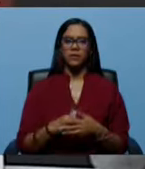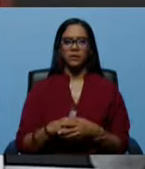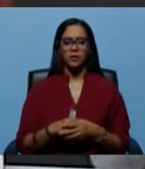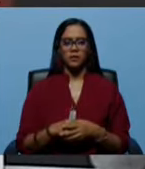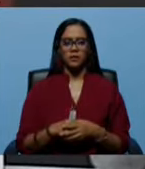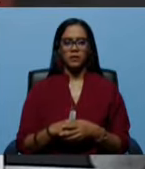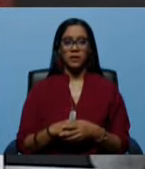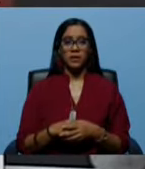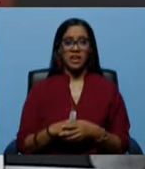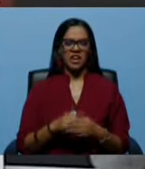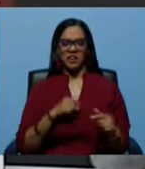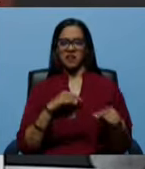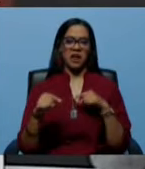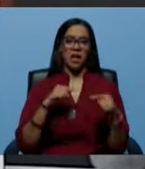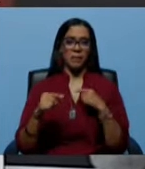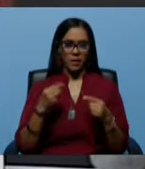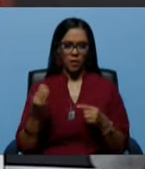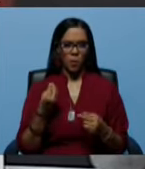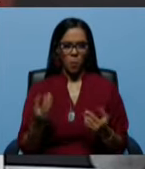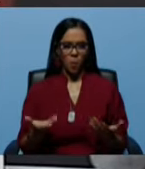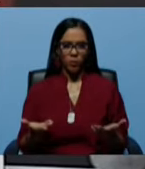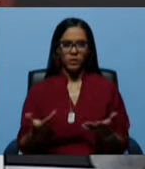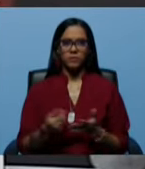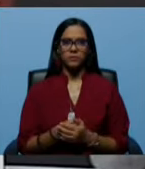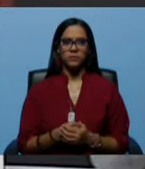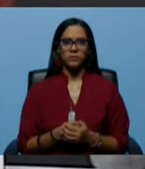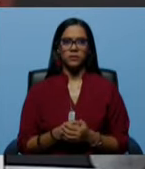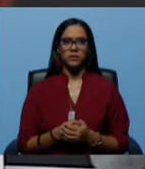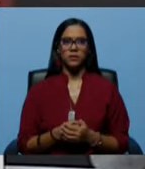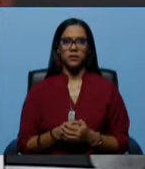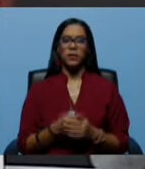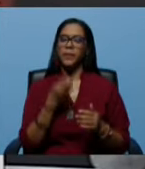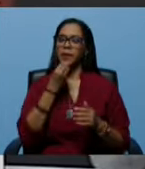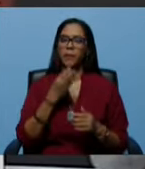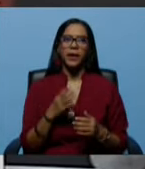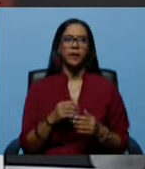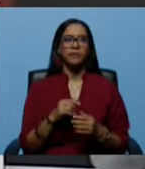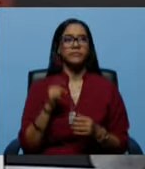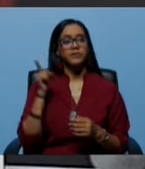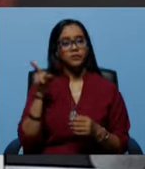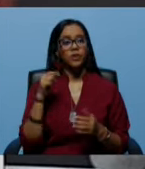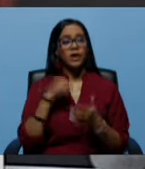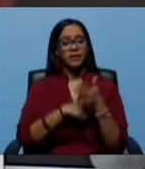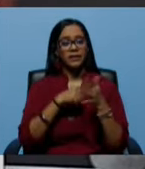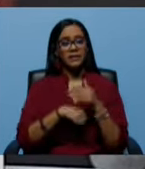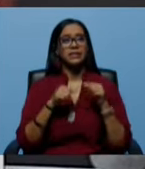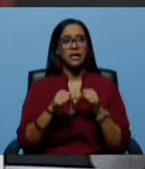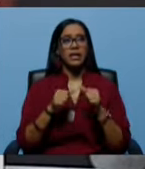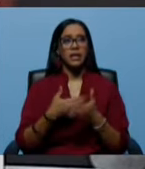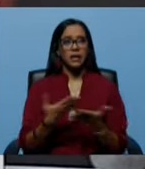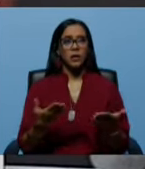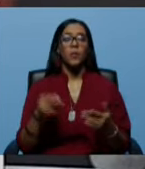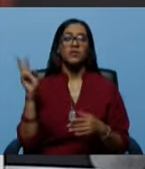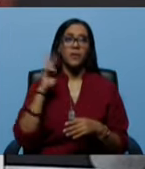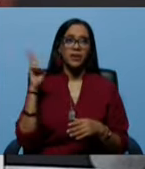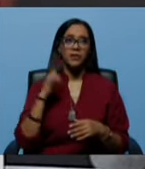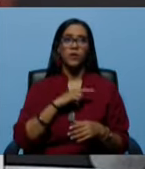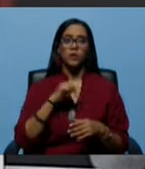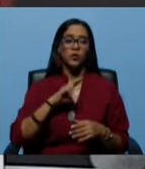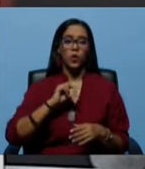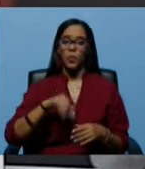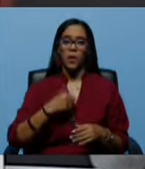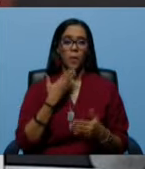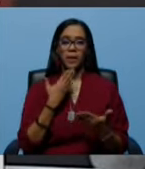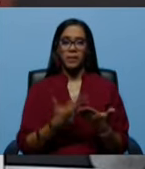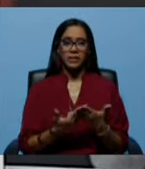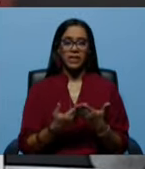Ya, el régimen como tal, pues, como tal. Pero bueno, esas son las batallas que tenemos que seguir dando. Por eso en Venezuela nosotros no podemos